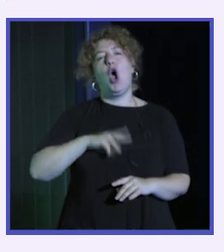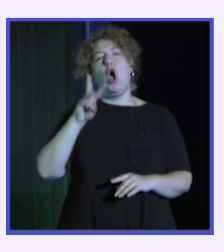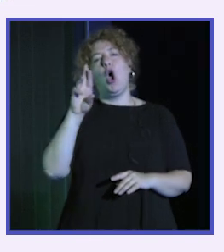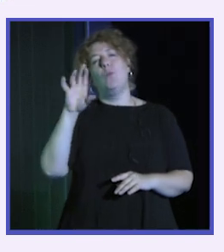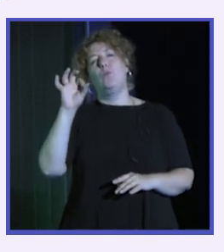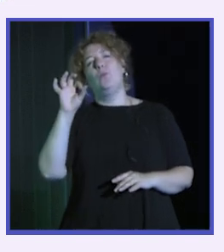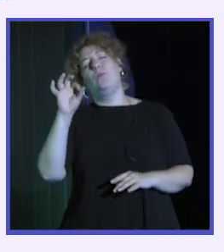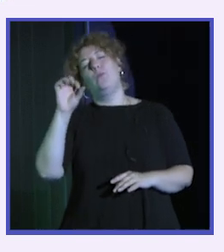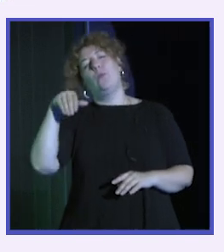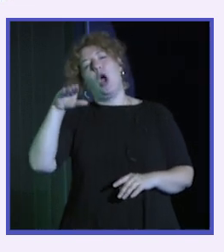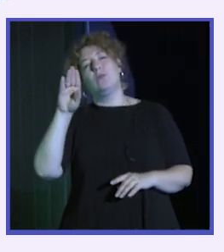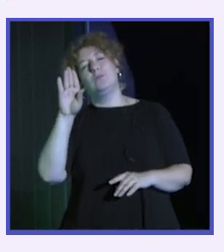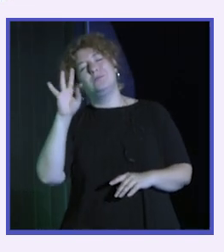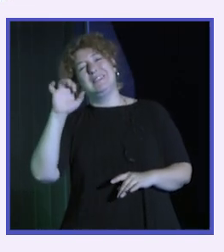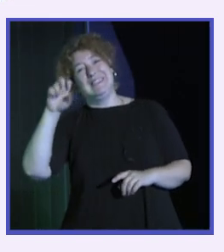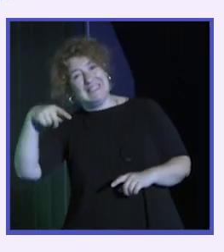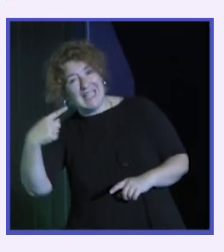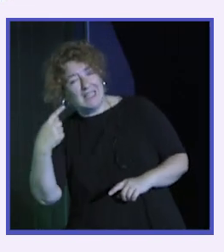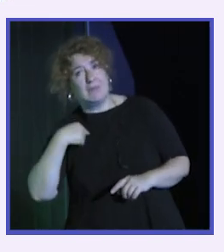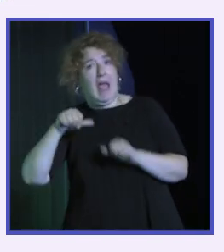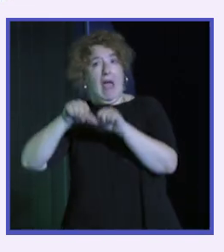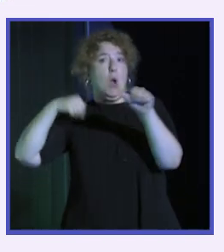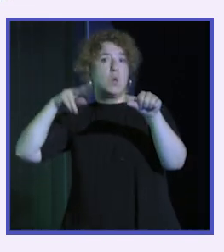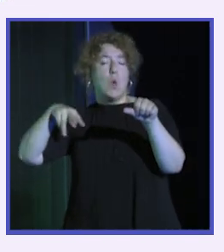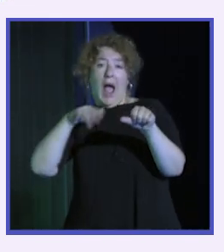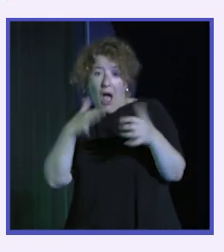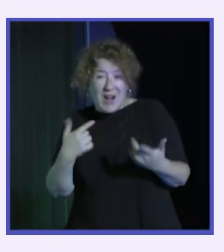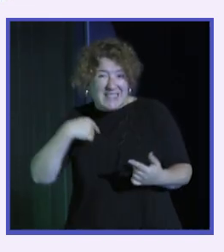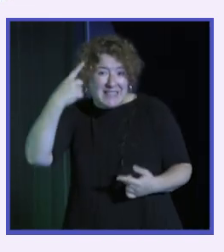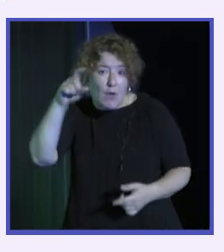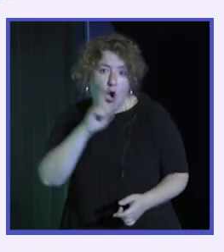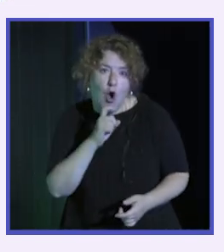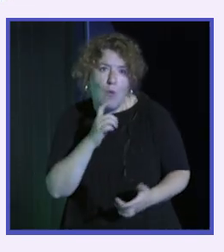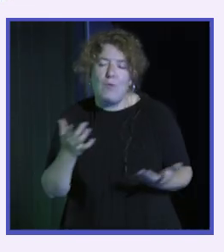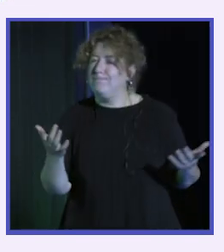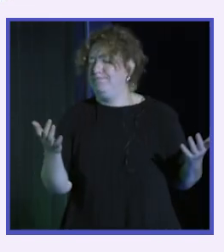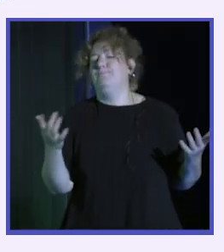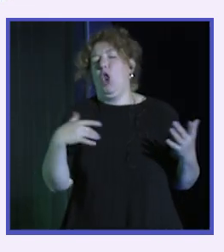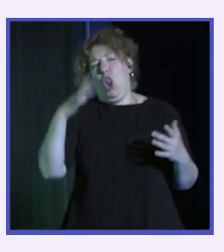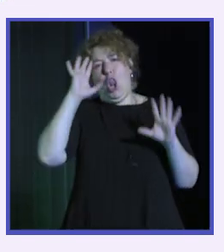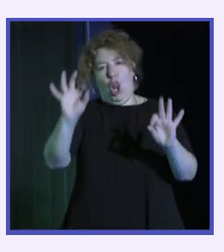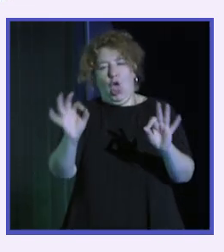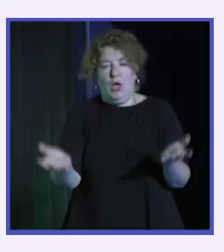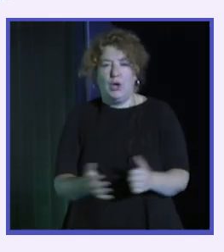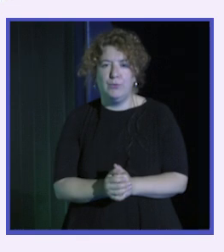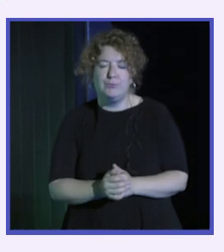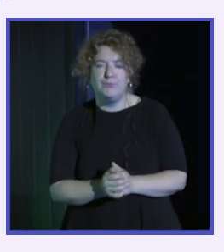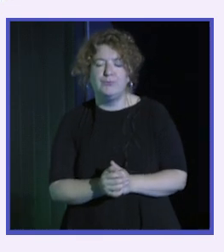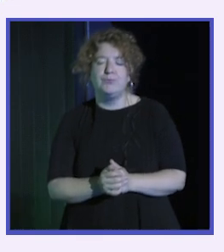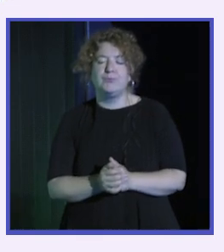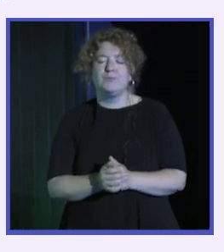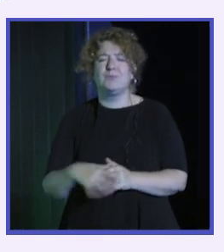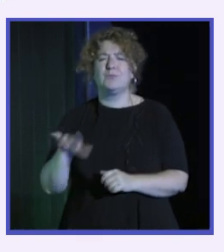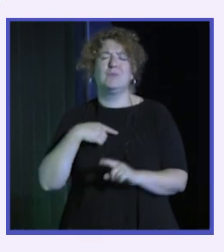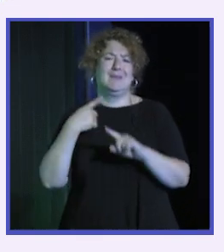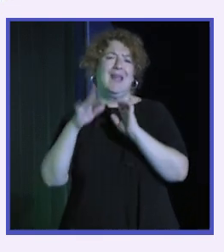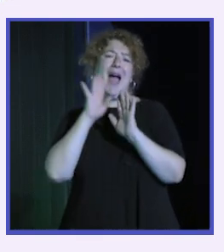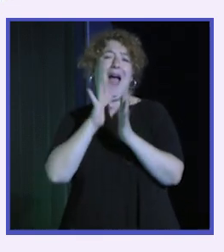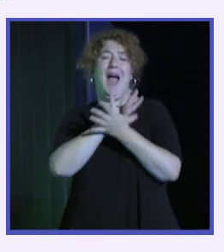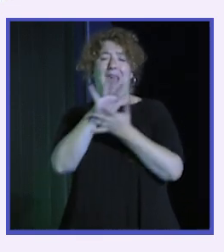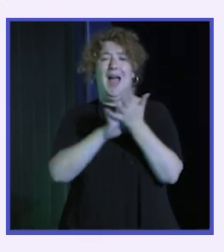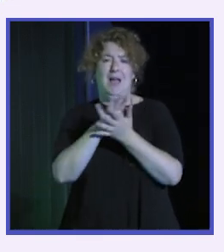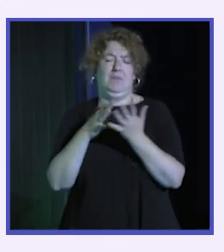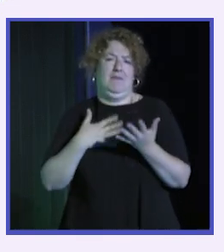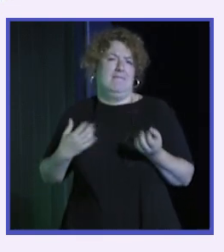lo habíamos hecho antes. Entonces, de eso va un poquito la sesión de hoy. Voy a intentar centrarme en estos puntos que comentábamos aquí.